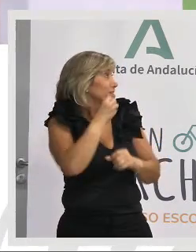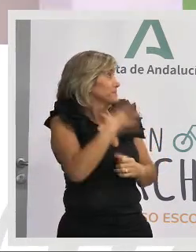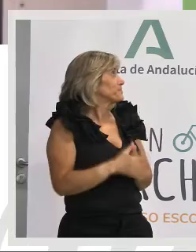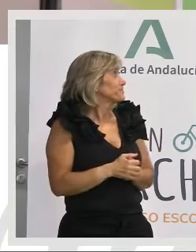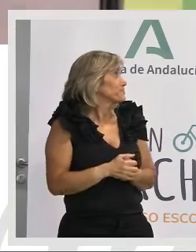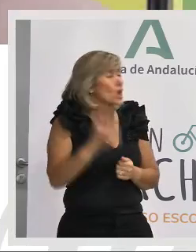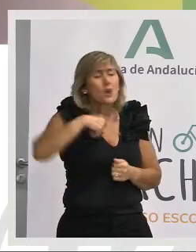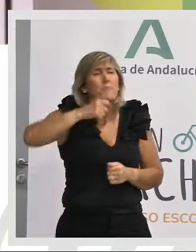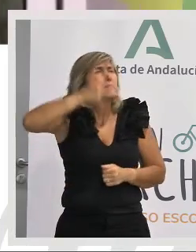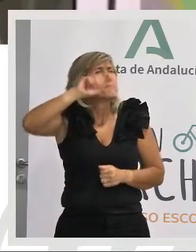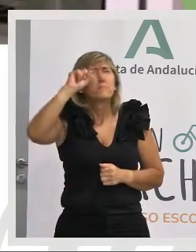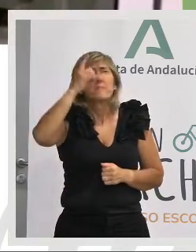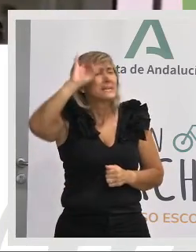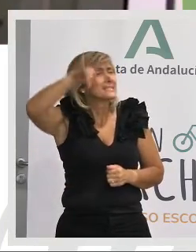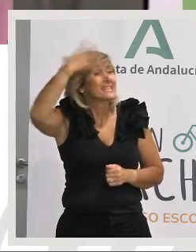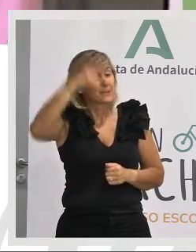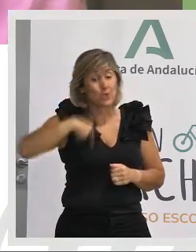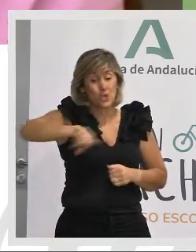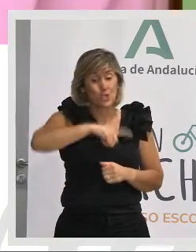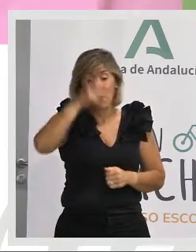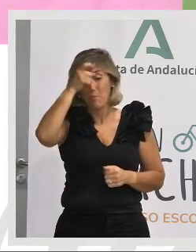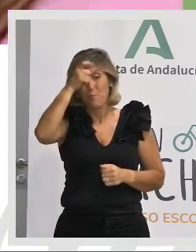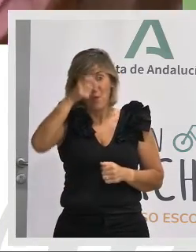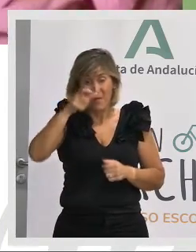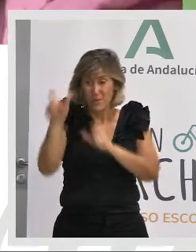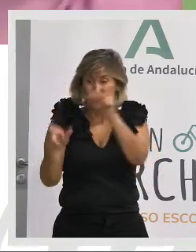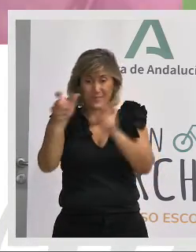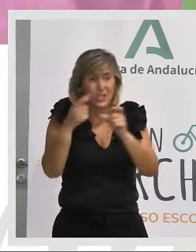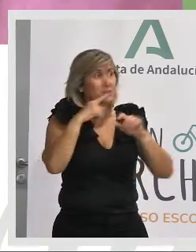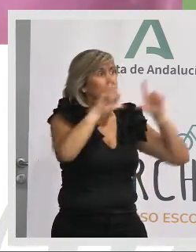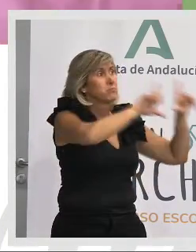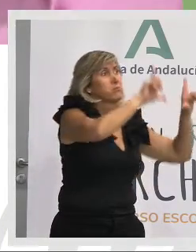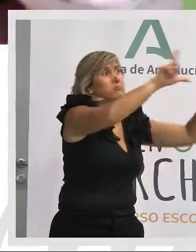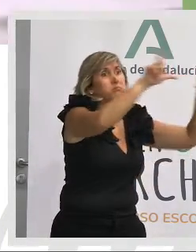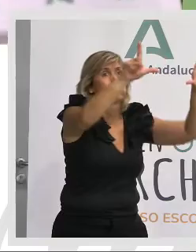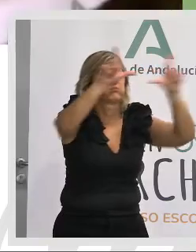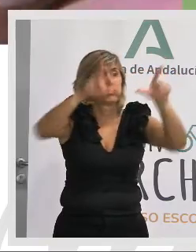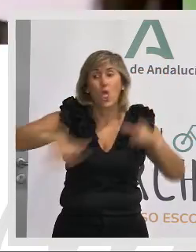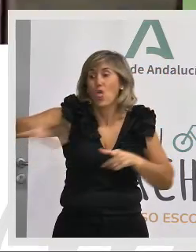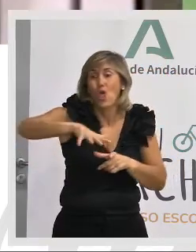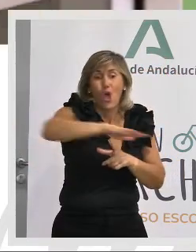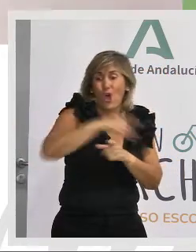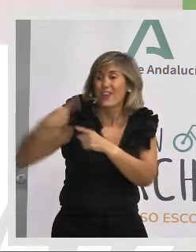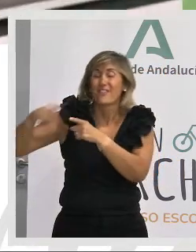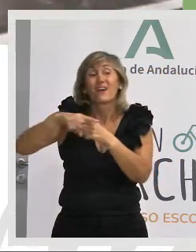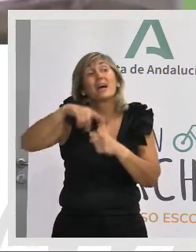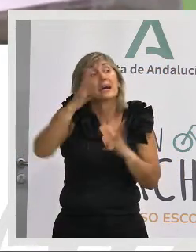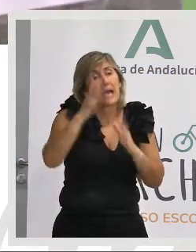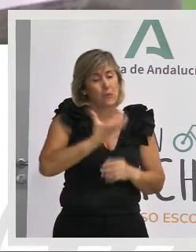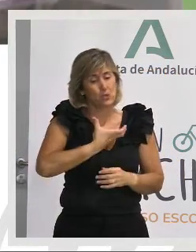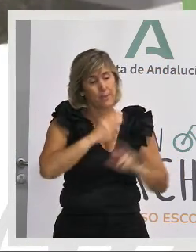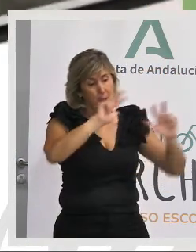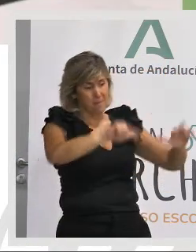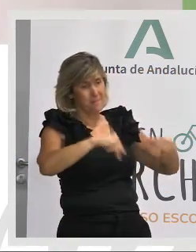creativo fue retar a nuestro pueblo a encontrar estos murales en diferentes puntos de la localidad con el permiso de nuestro ayuntamiento